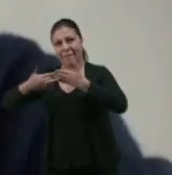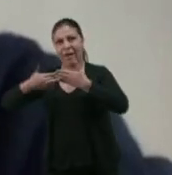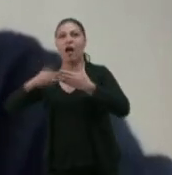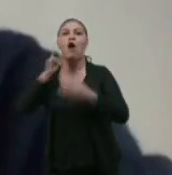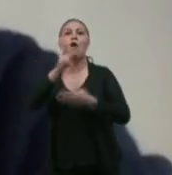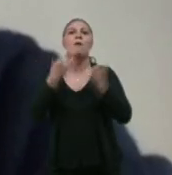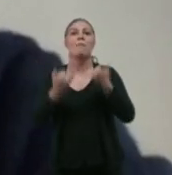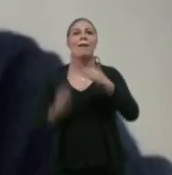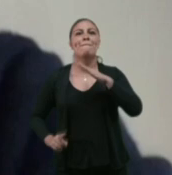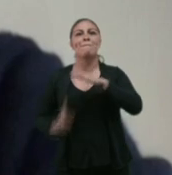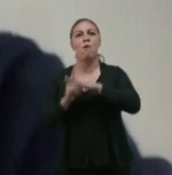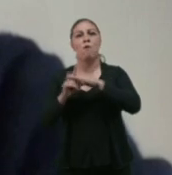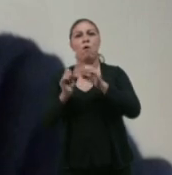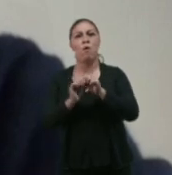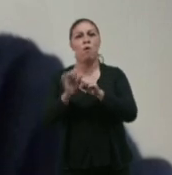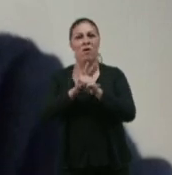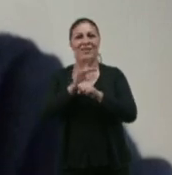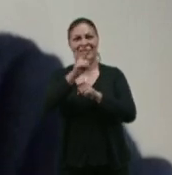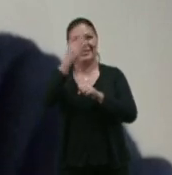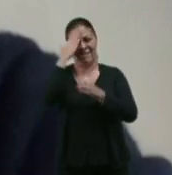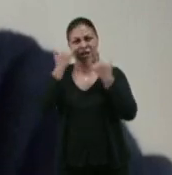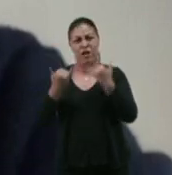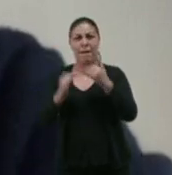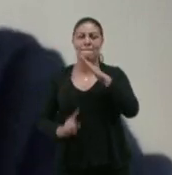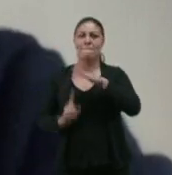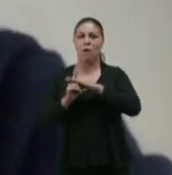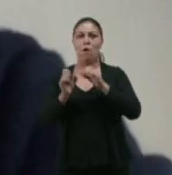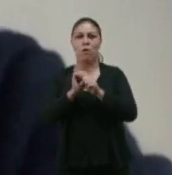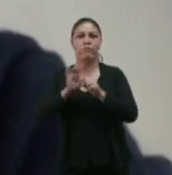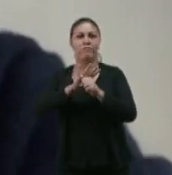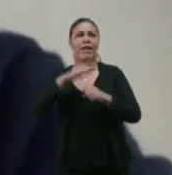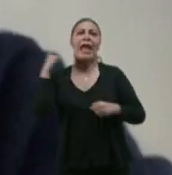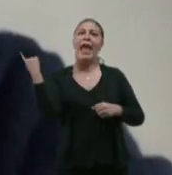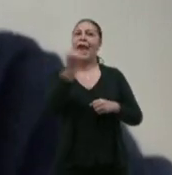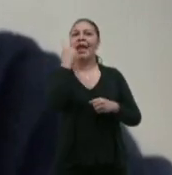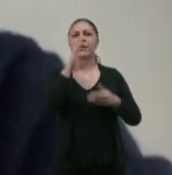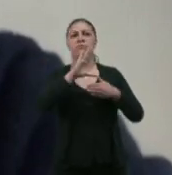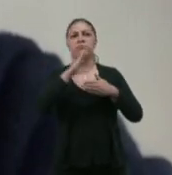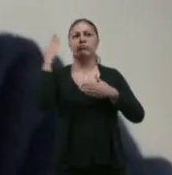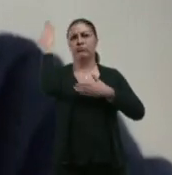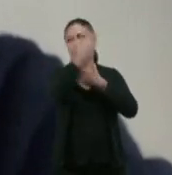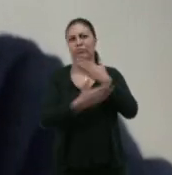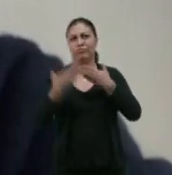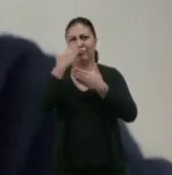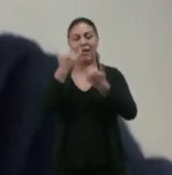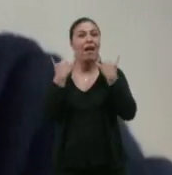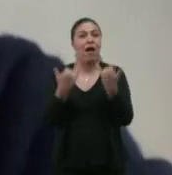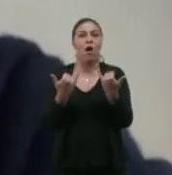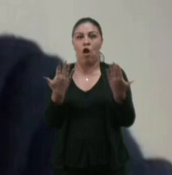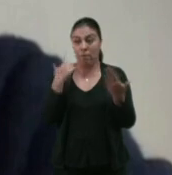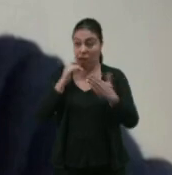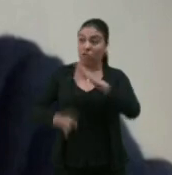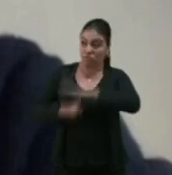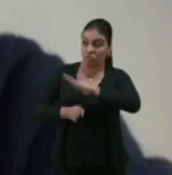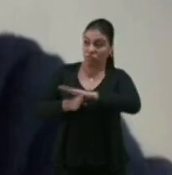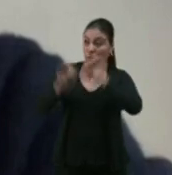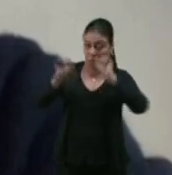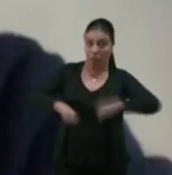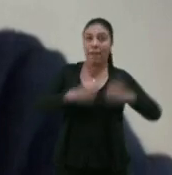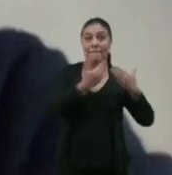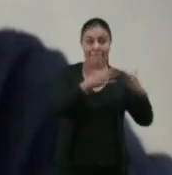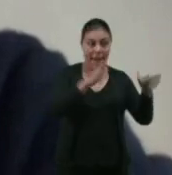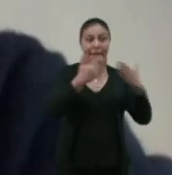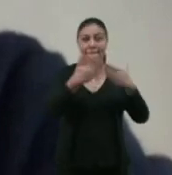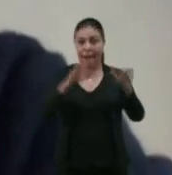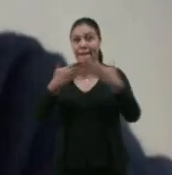cuarentenas que se han impuesto en prácticamente toda América Latina, les hemos permitido poder seguir operando, poder seguir vendiendo,